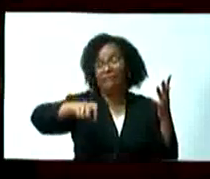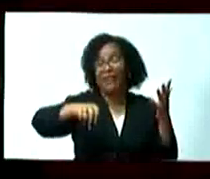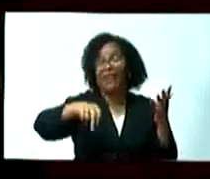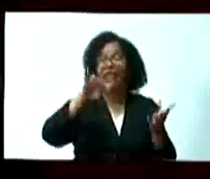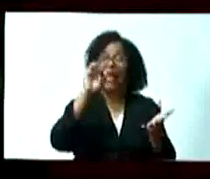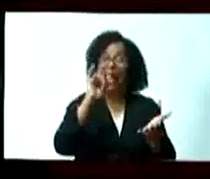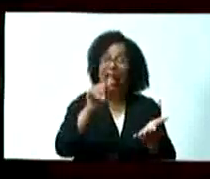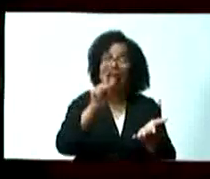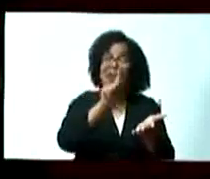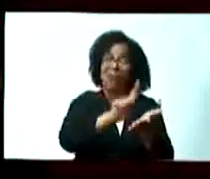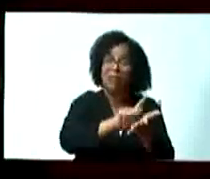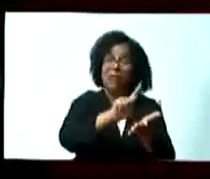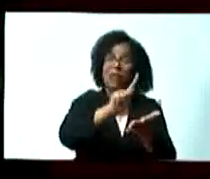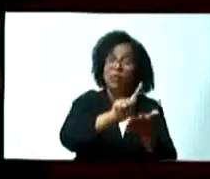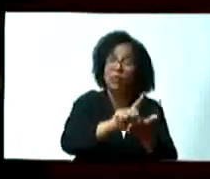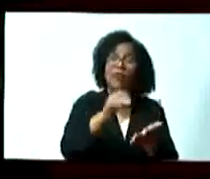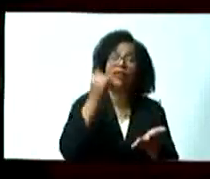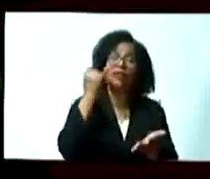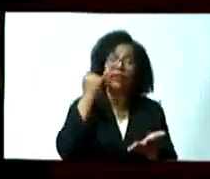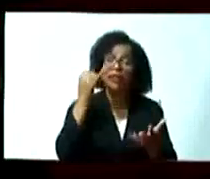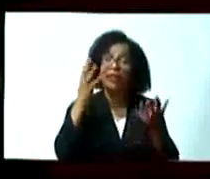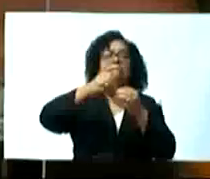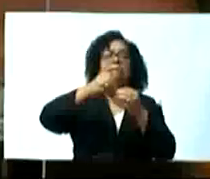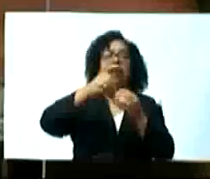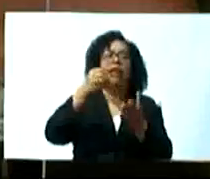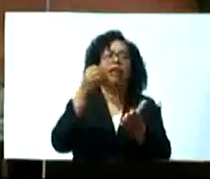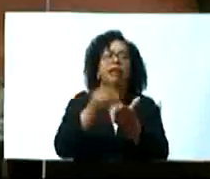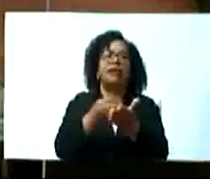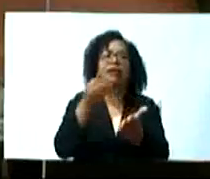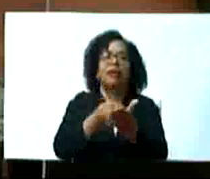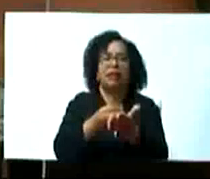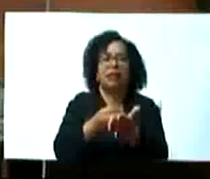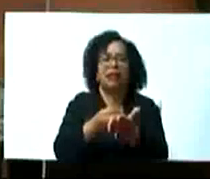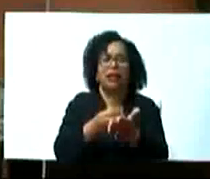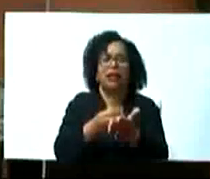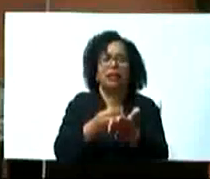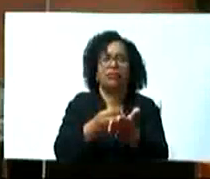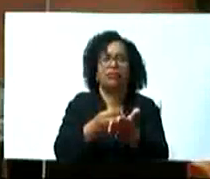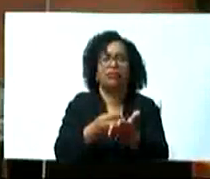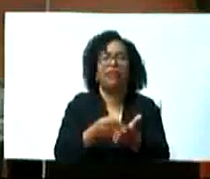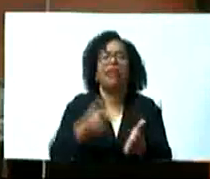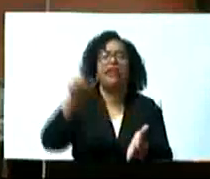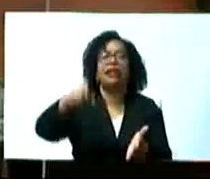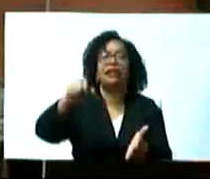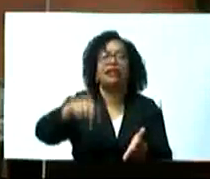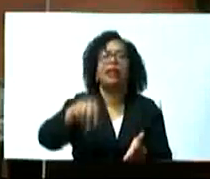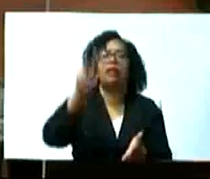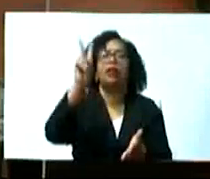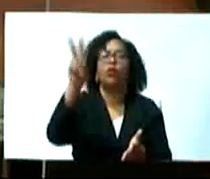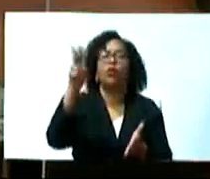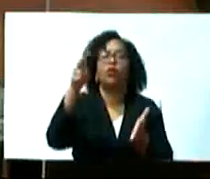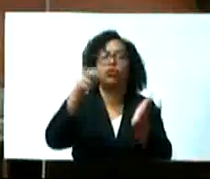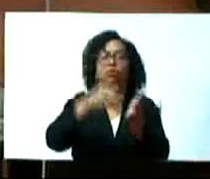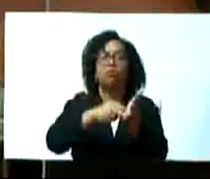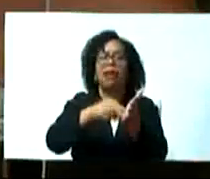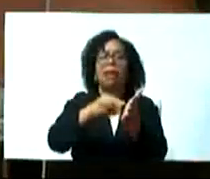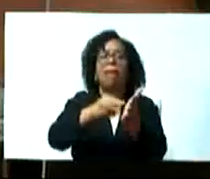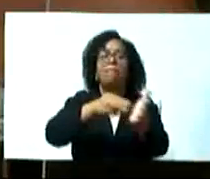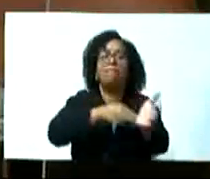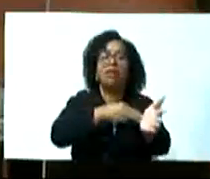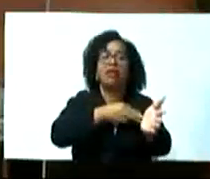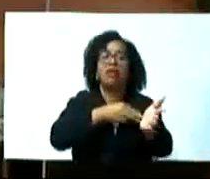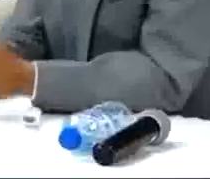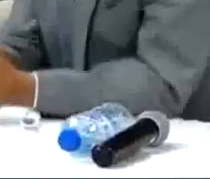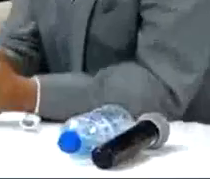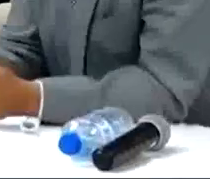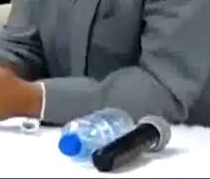si nosotros queremos verlas realizadas. Según el diputado José Santana, las autoridades gubernamentales no podían complacer